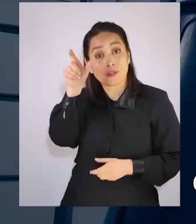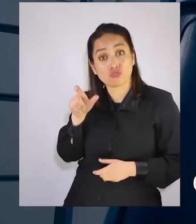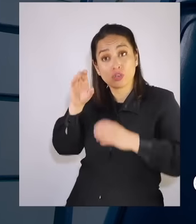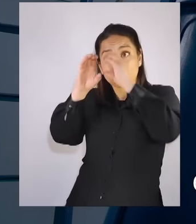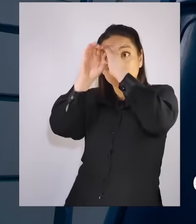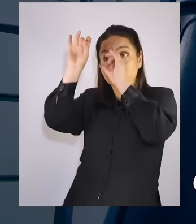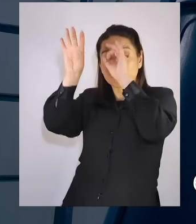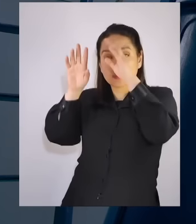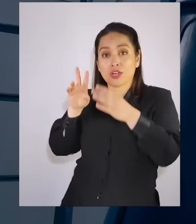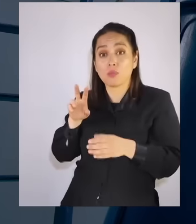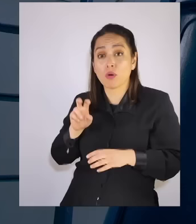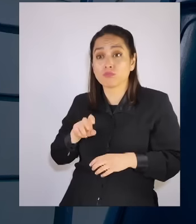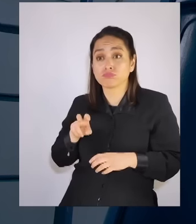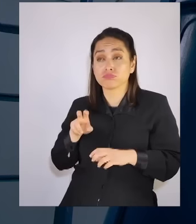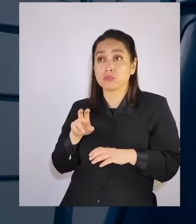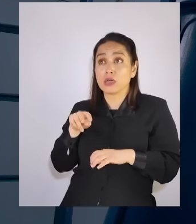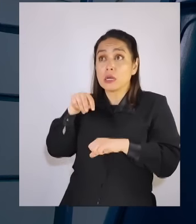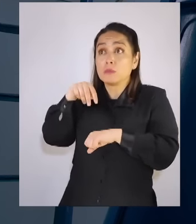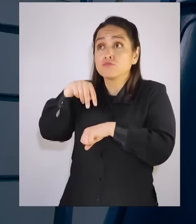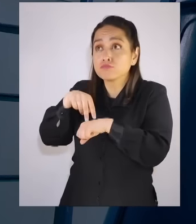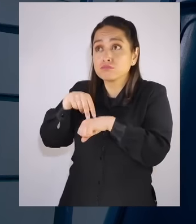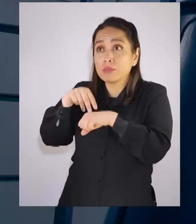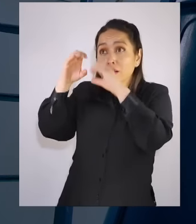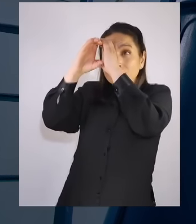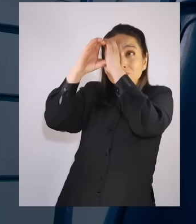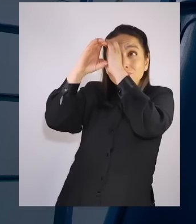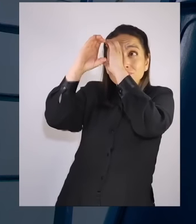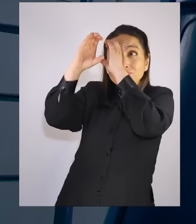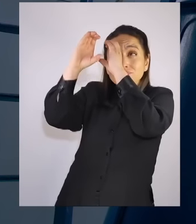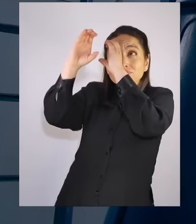que pararse para poder mirar a través del ocular y